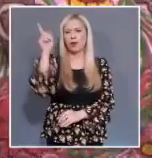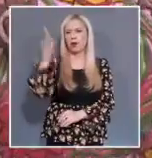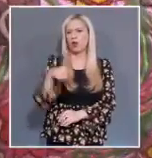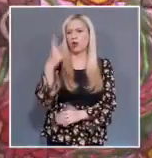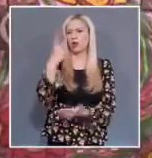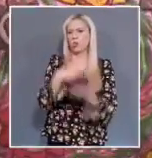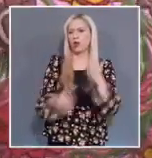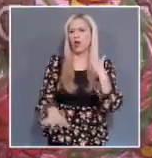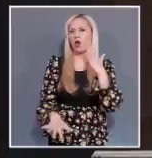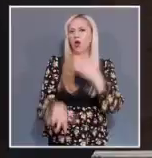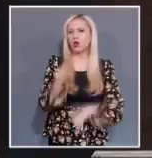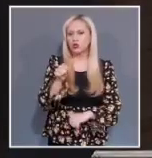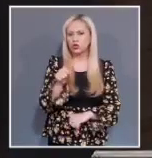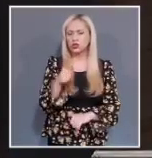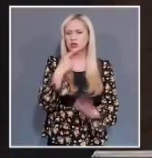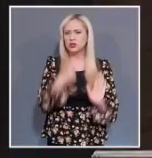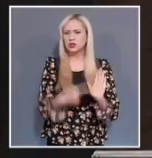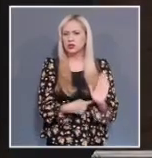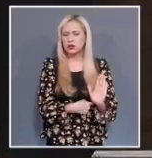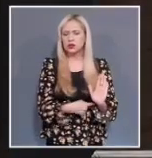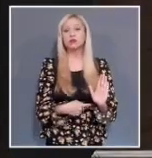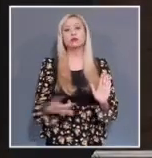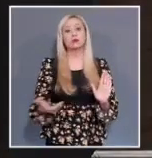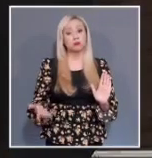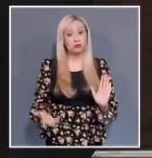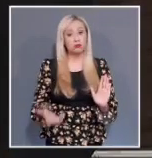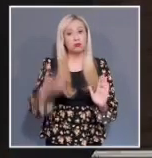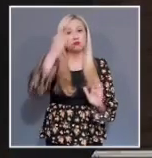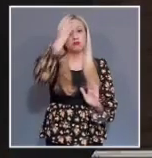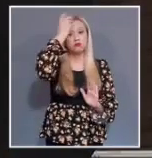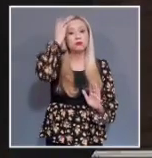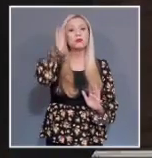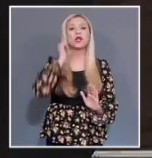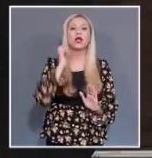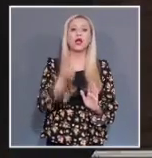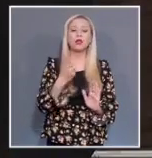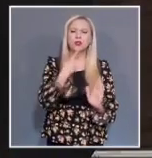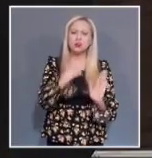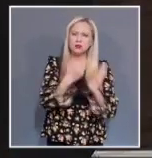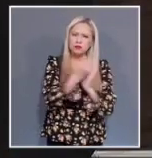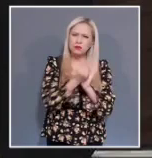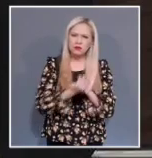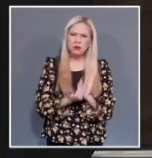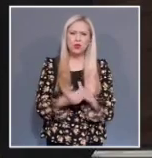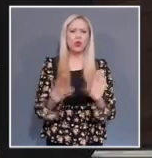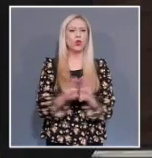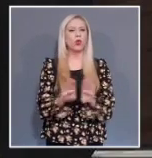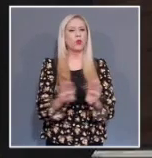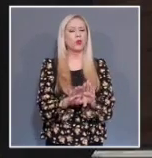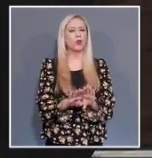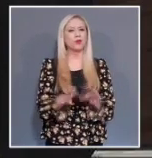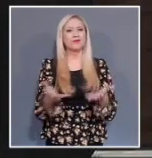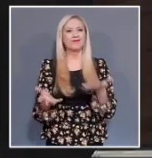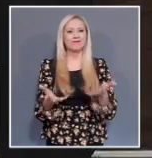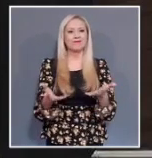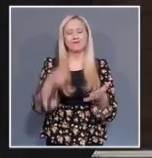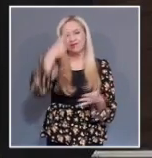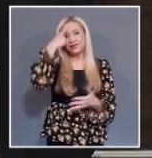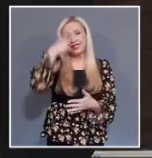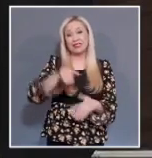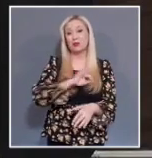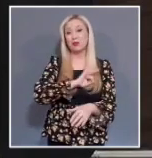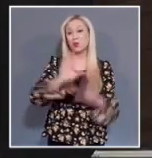caso se advirtió que los preceptos invalidados contenían medidas susceptibles de afectar directamente los